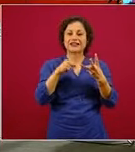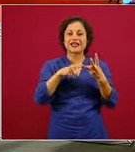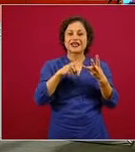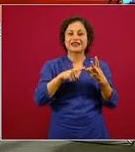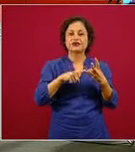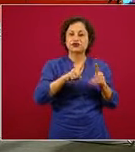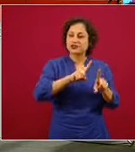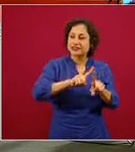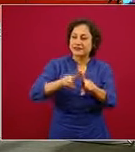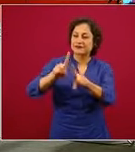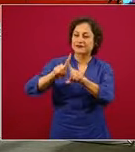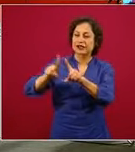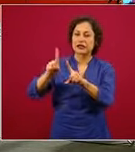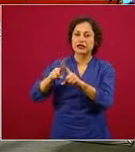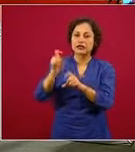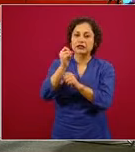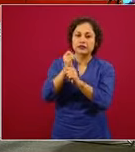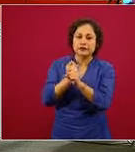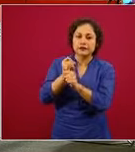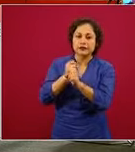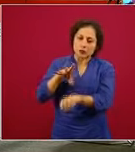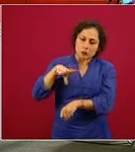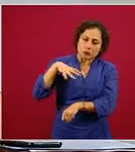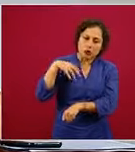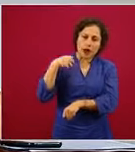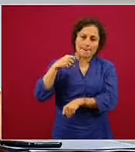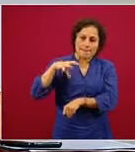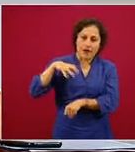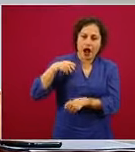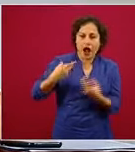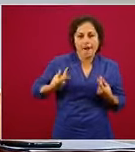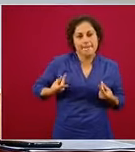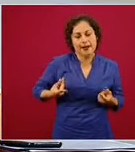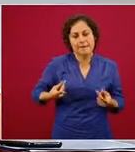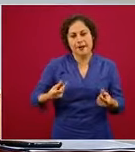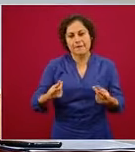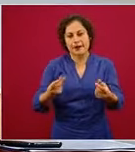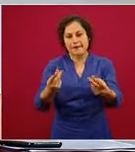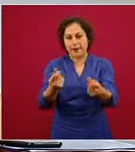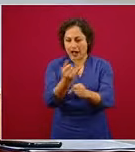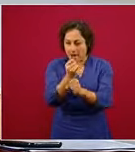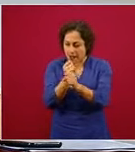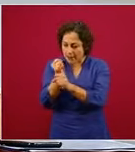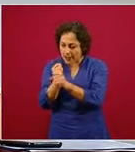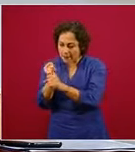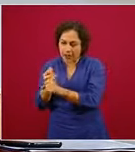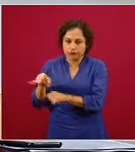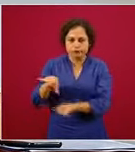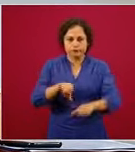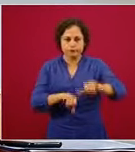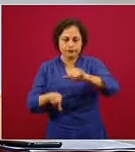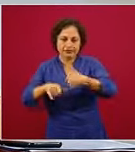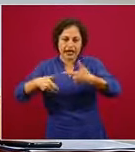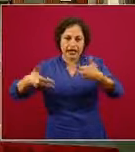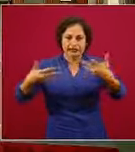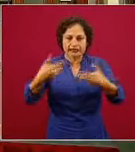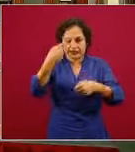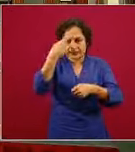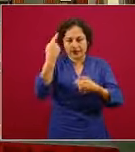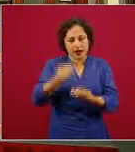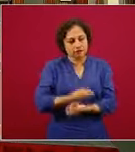para aceleramiento, para el desarrollo, para la producción, para la distribución, para todo ese camino